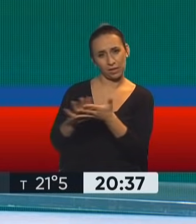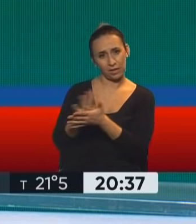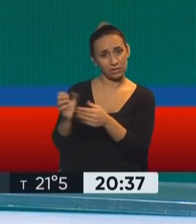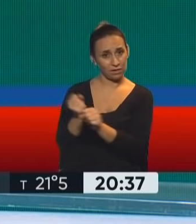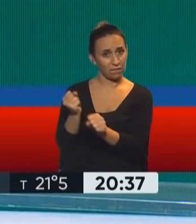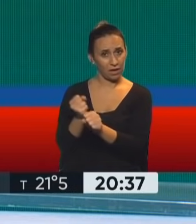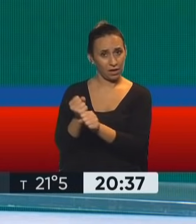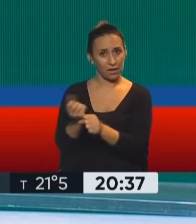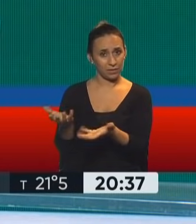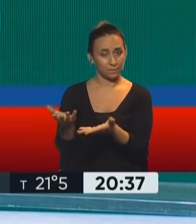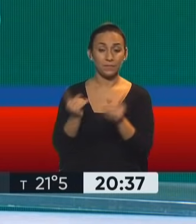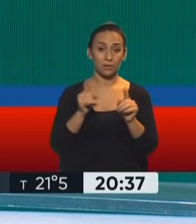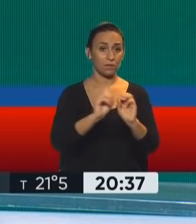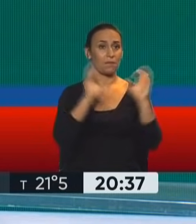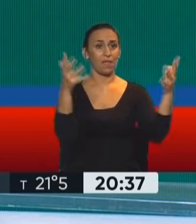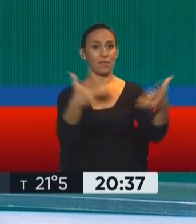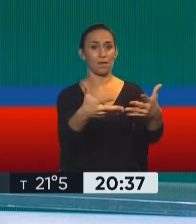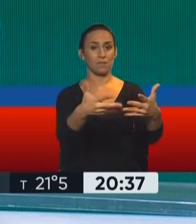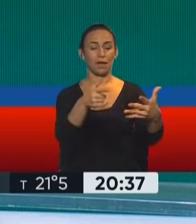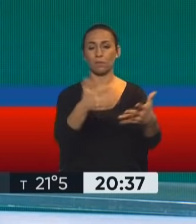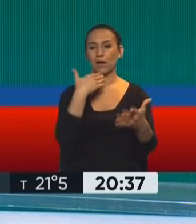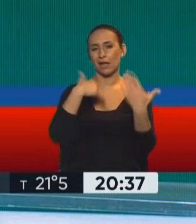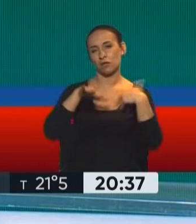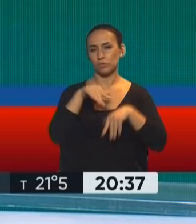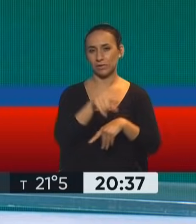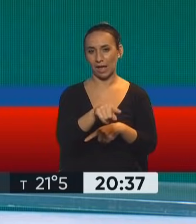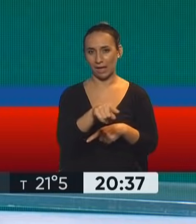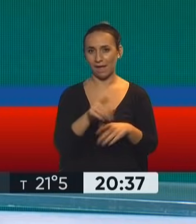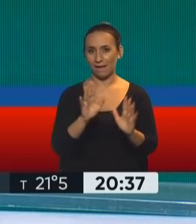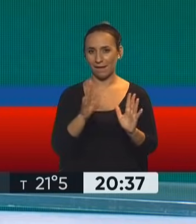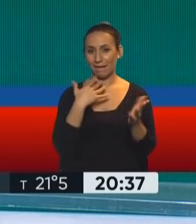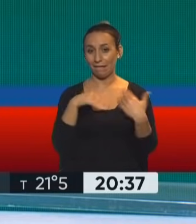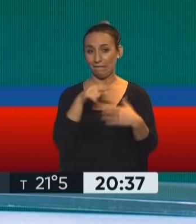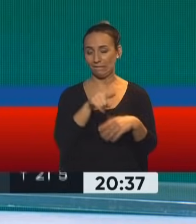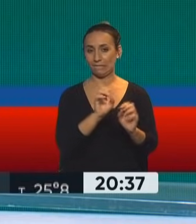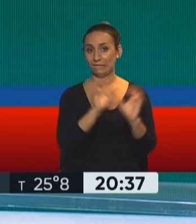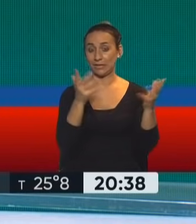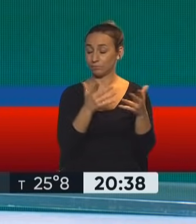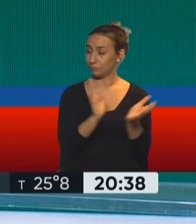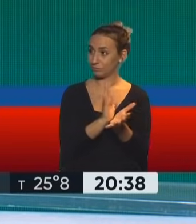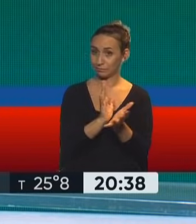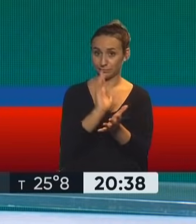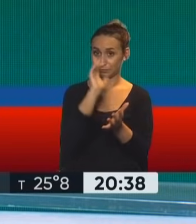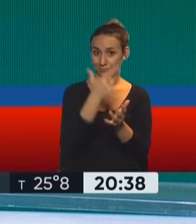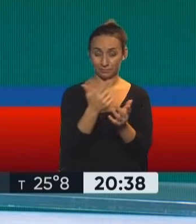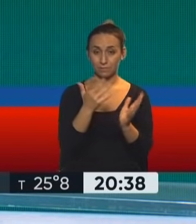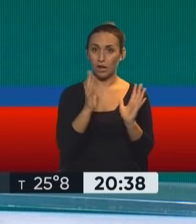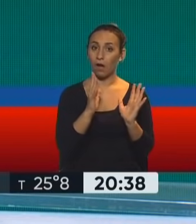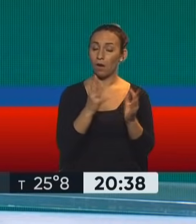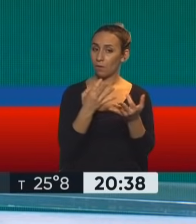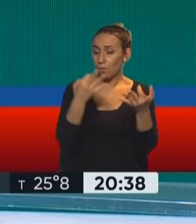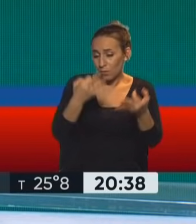otros aspectos la pandemia era la excusa, digamos, insólita, pero justa